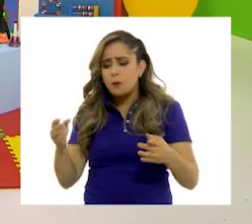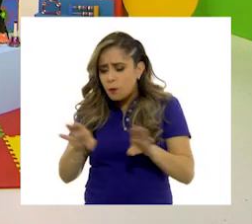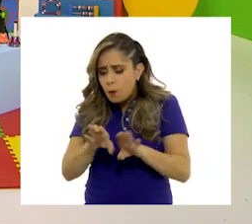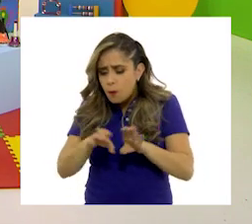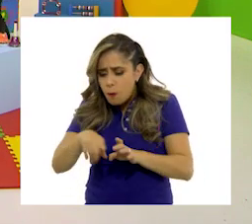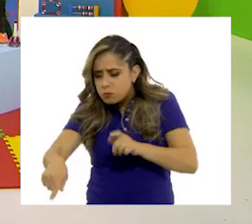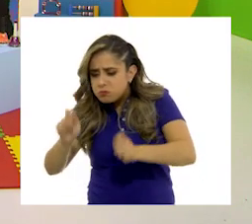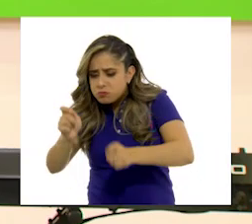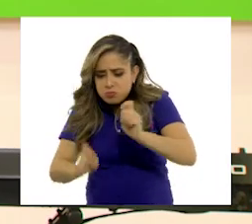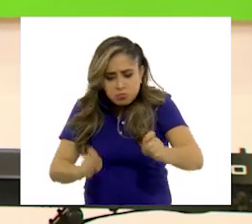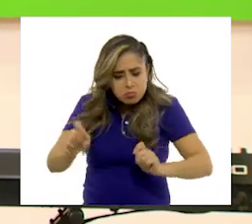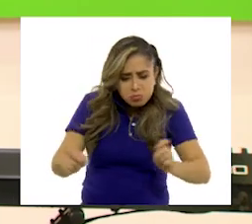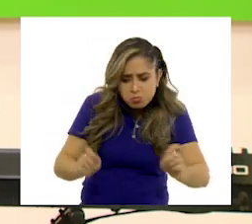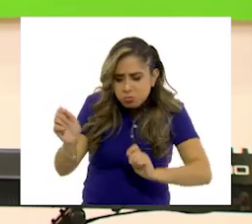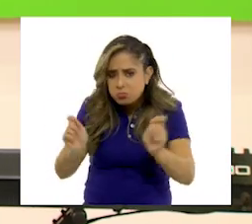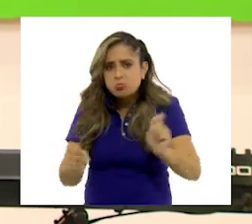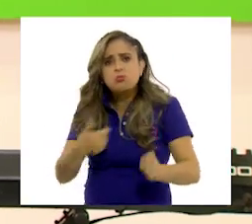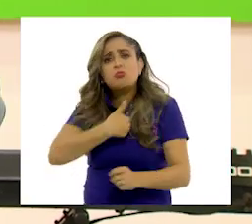estos instrumentos.